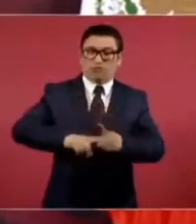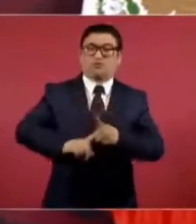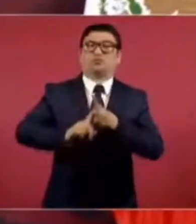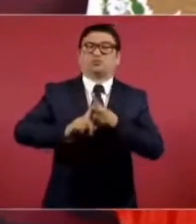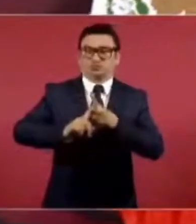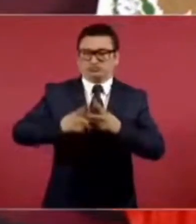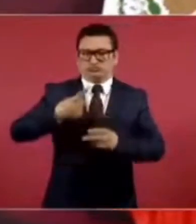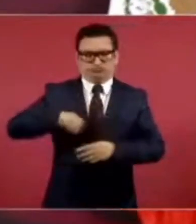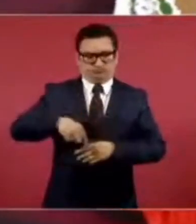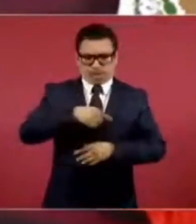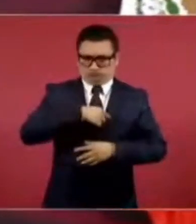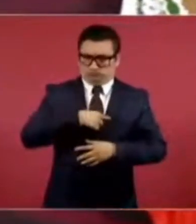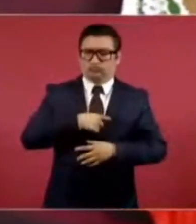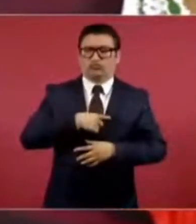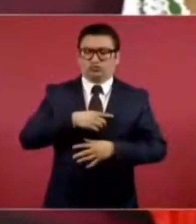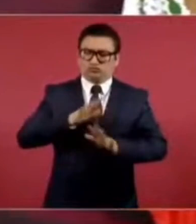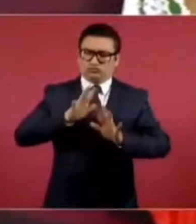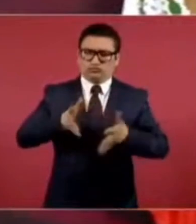decidimos